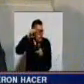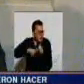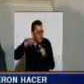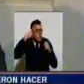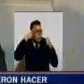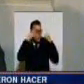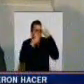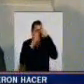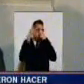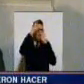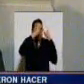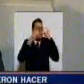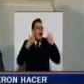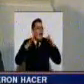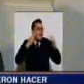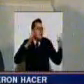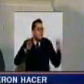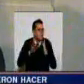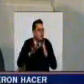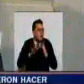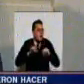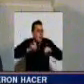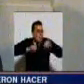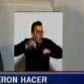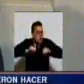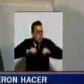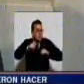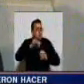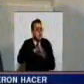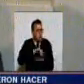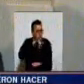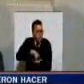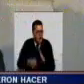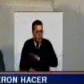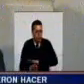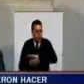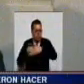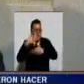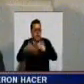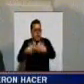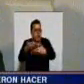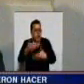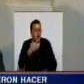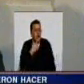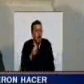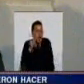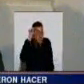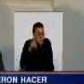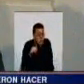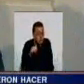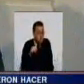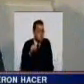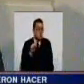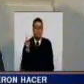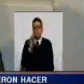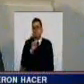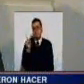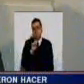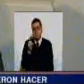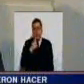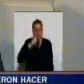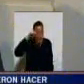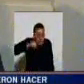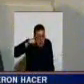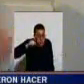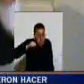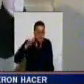la conveniencia y la posibilidad de continuar en el proceso. O sea, no dicen que sí. No dicen